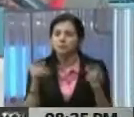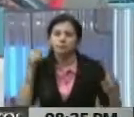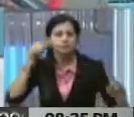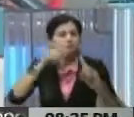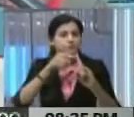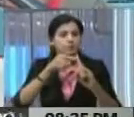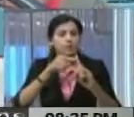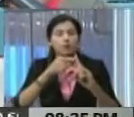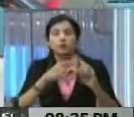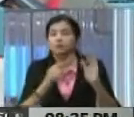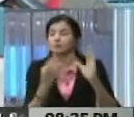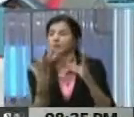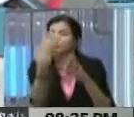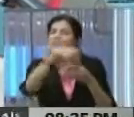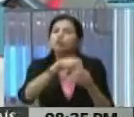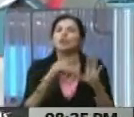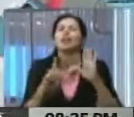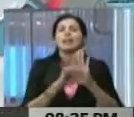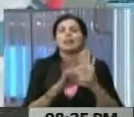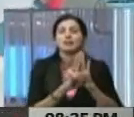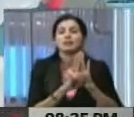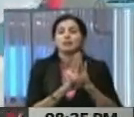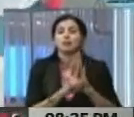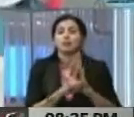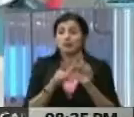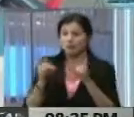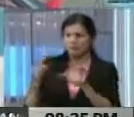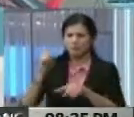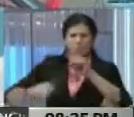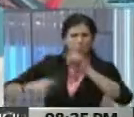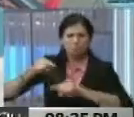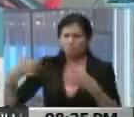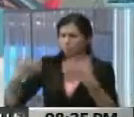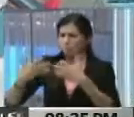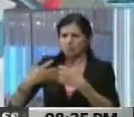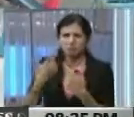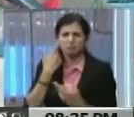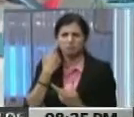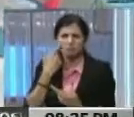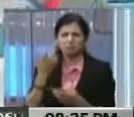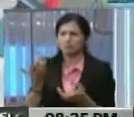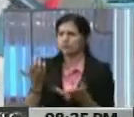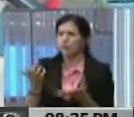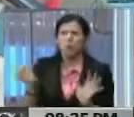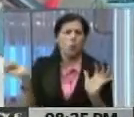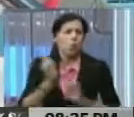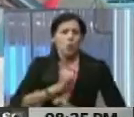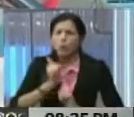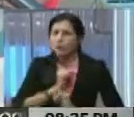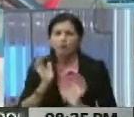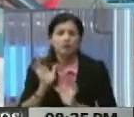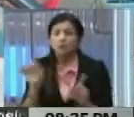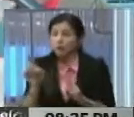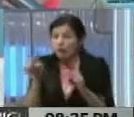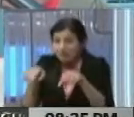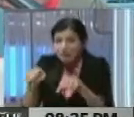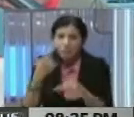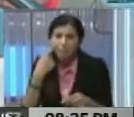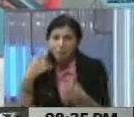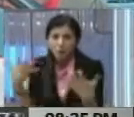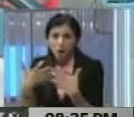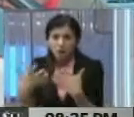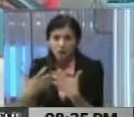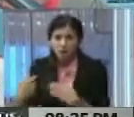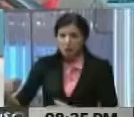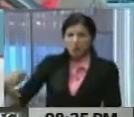jurídico venezolano, por lo que no serán los actos violentos que pretendan hacerse en ningún momento los que